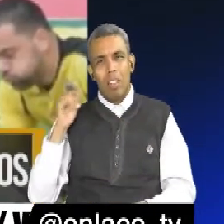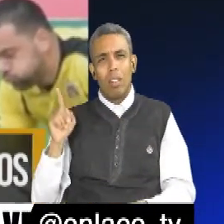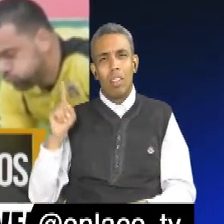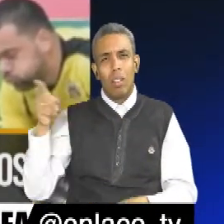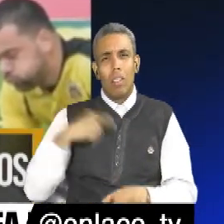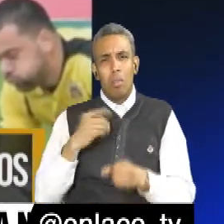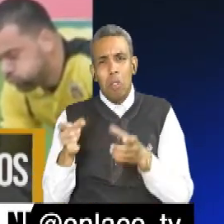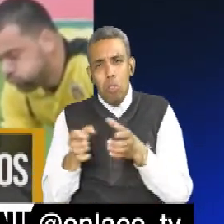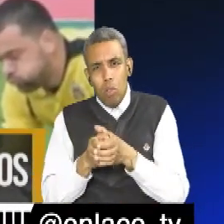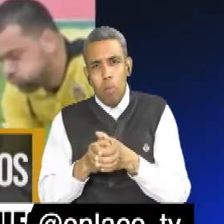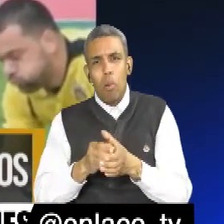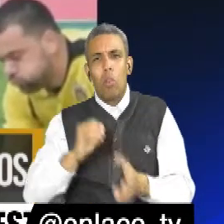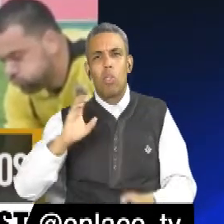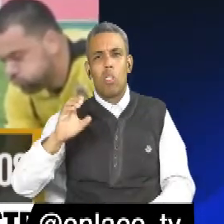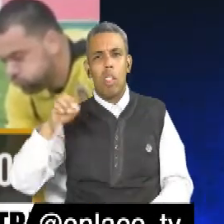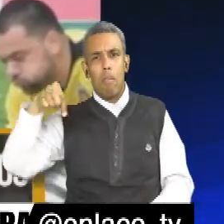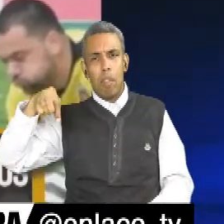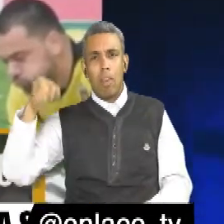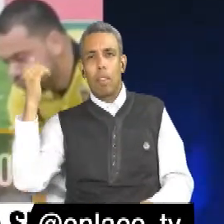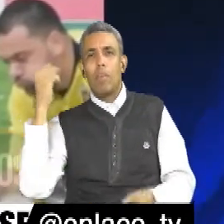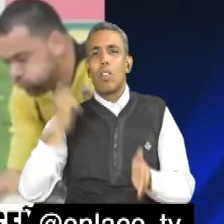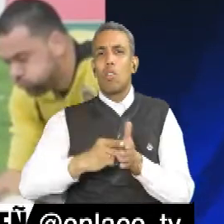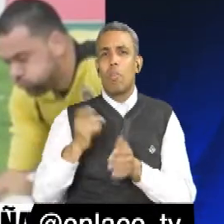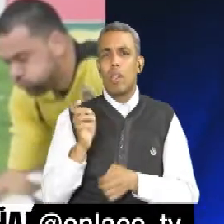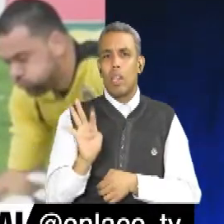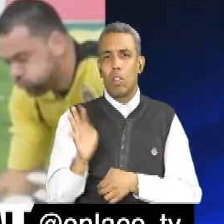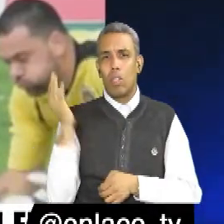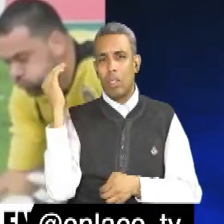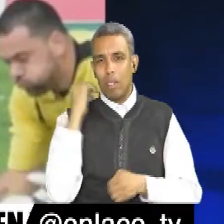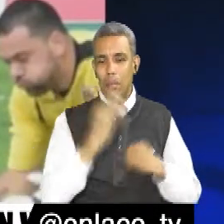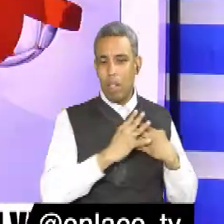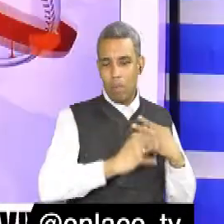Palacios debutó como profesional en 2014 con Patriotas de Boyacá.